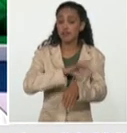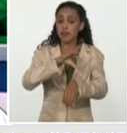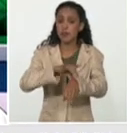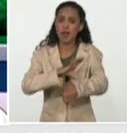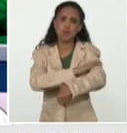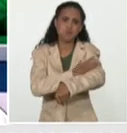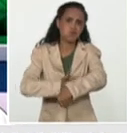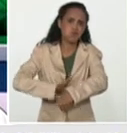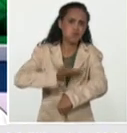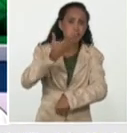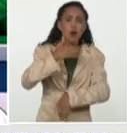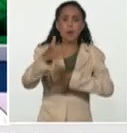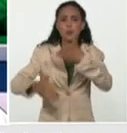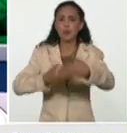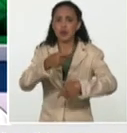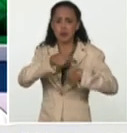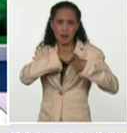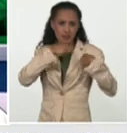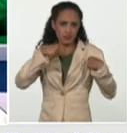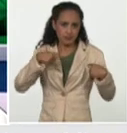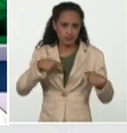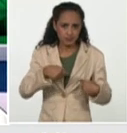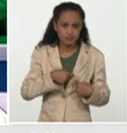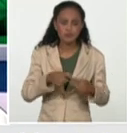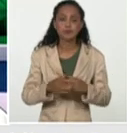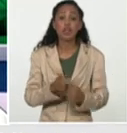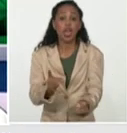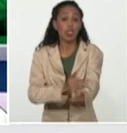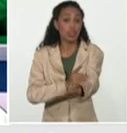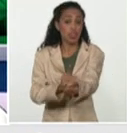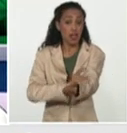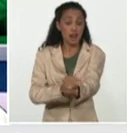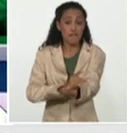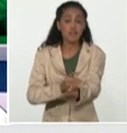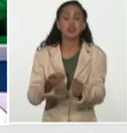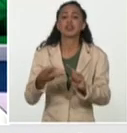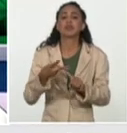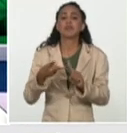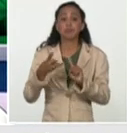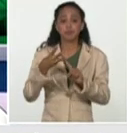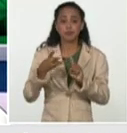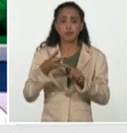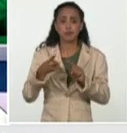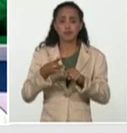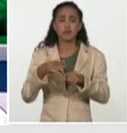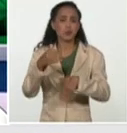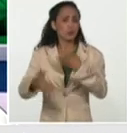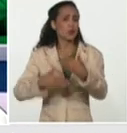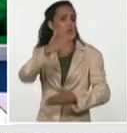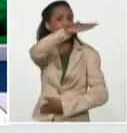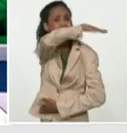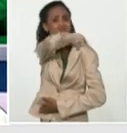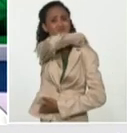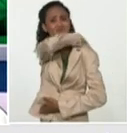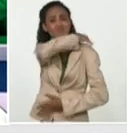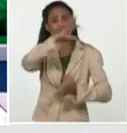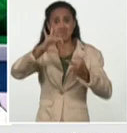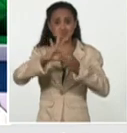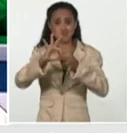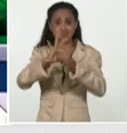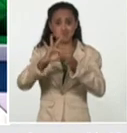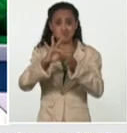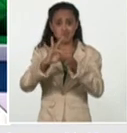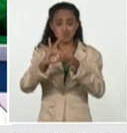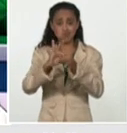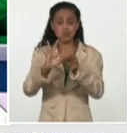arterial, cardiopatía isquémica, diabetes mellitus, enfermedad pulmonar obstructiva crónica y que como